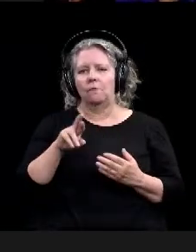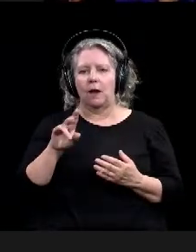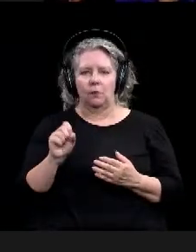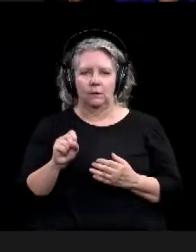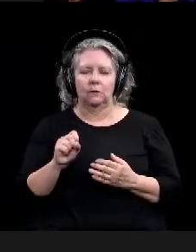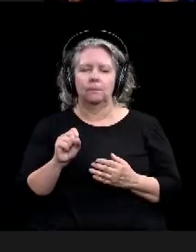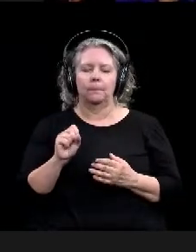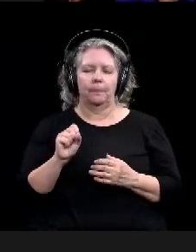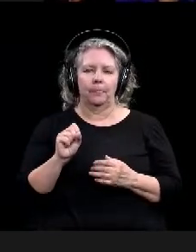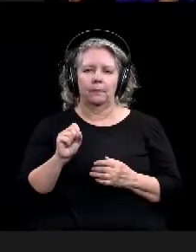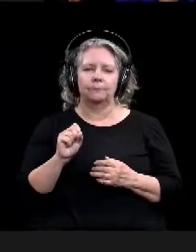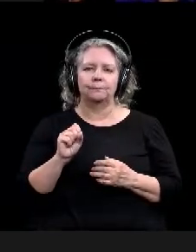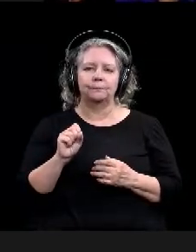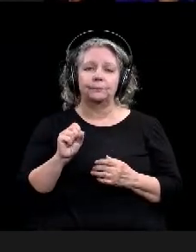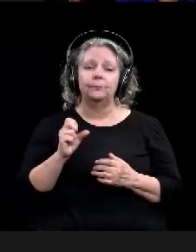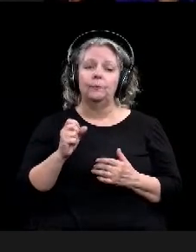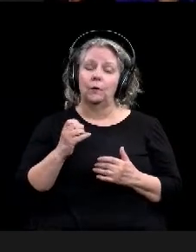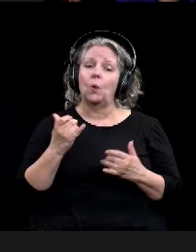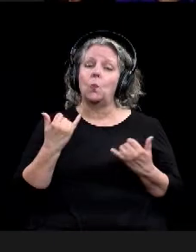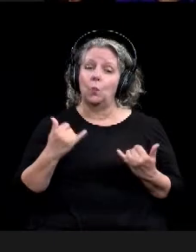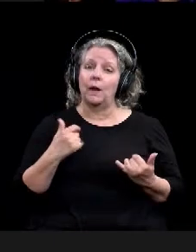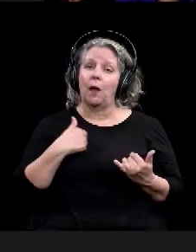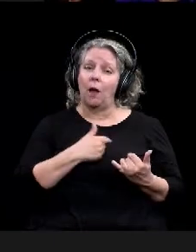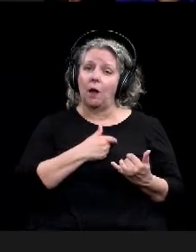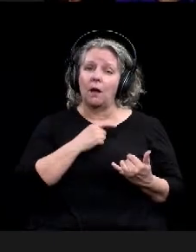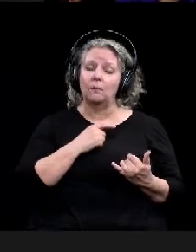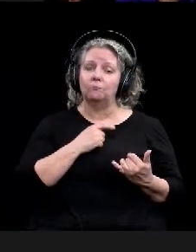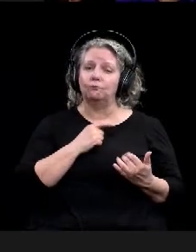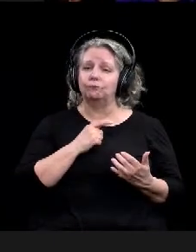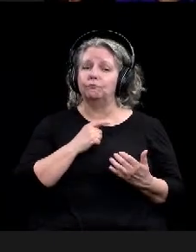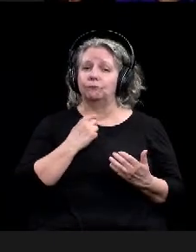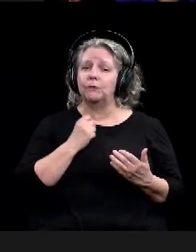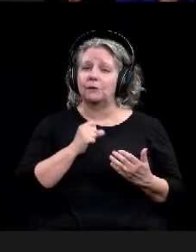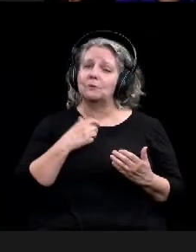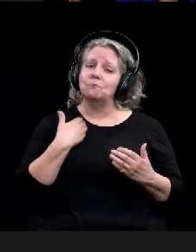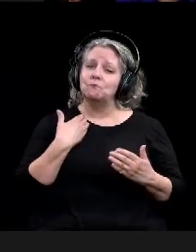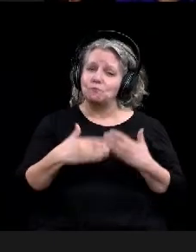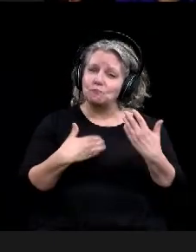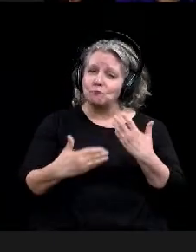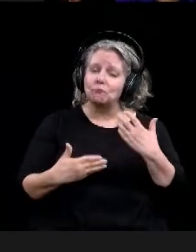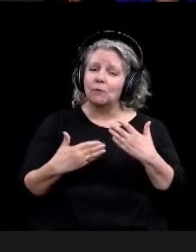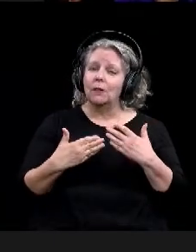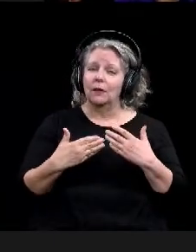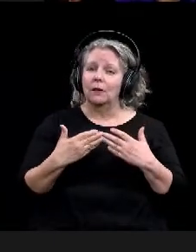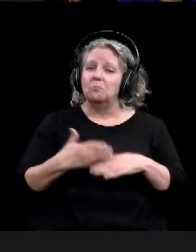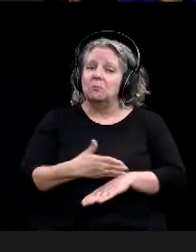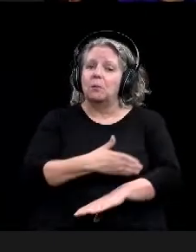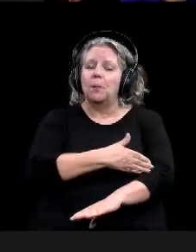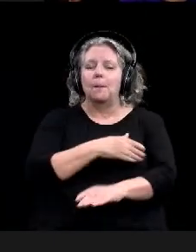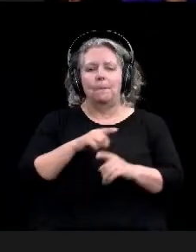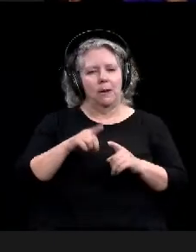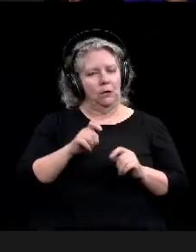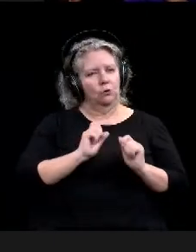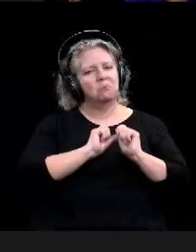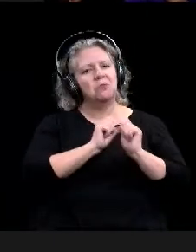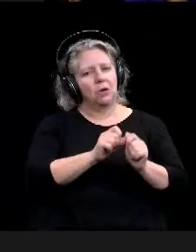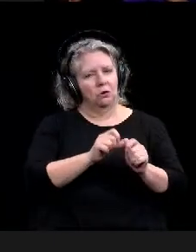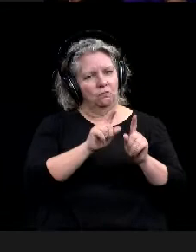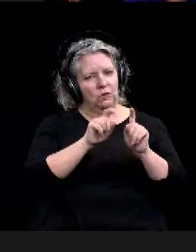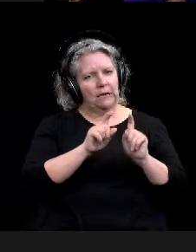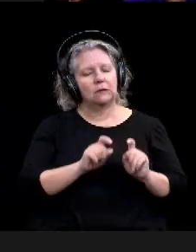dirección pero tenemos ser vigilantes de esas pruebas las personas que están hospitalizados